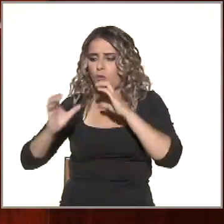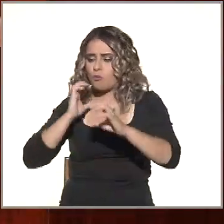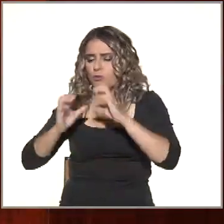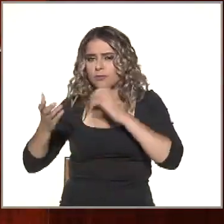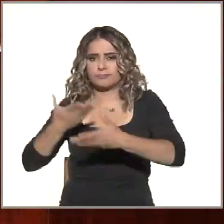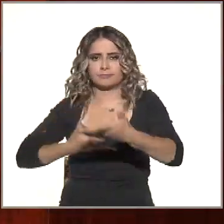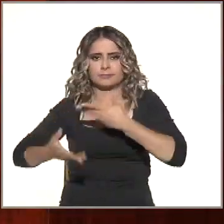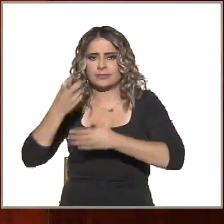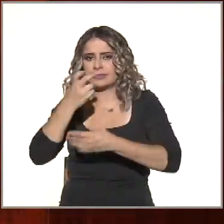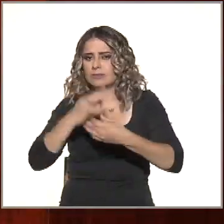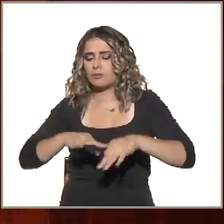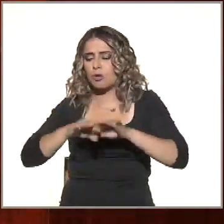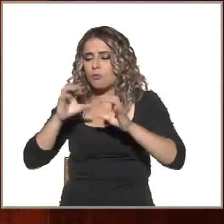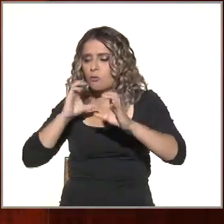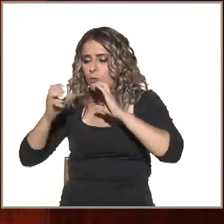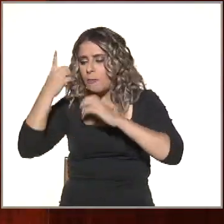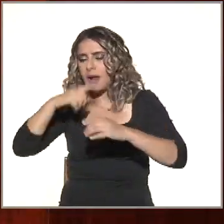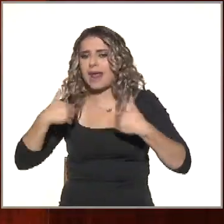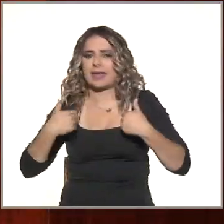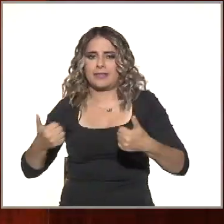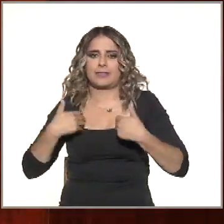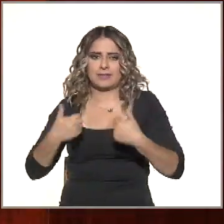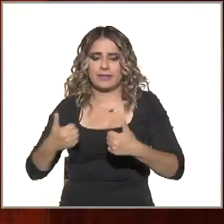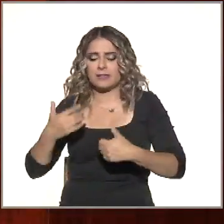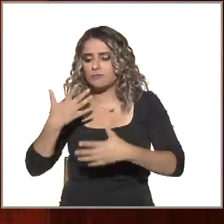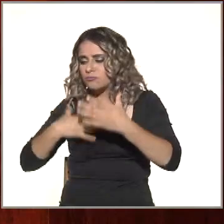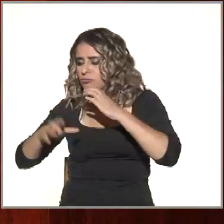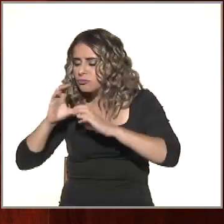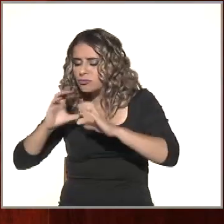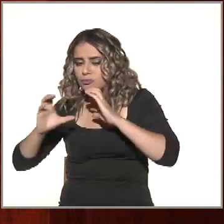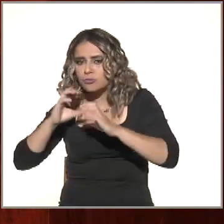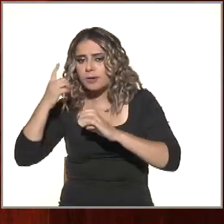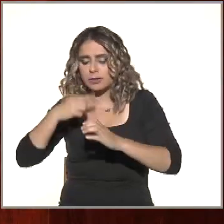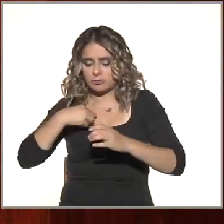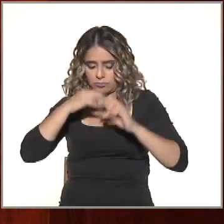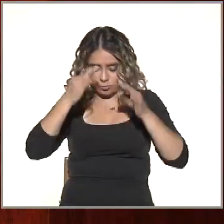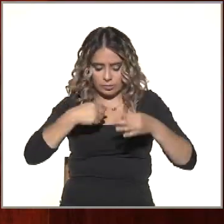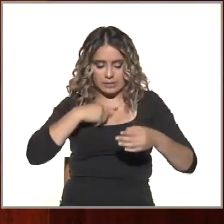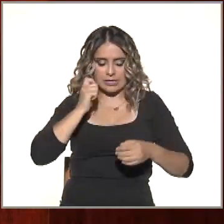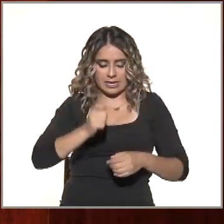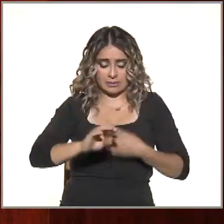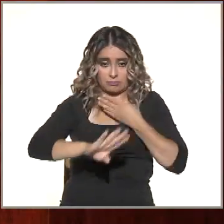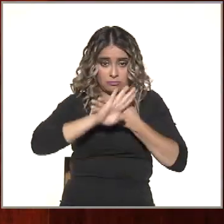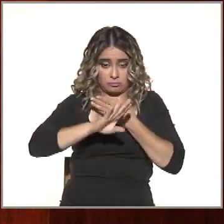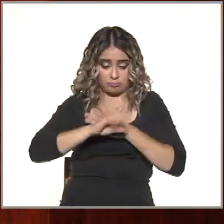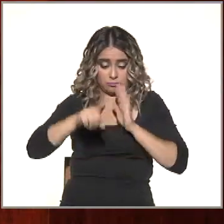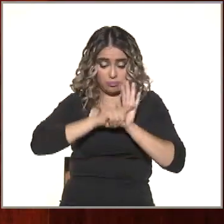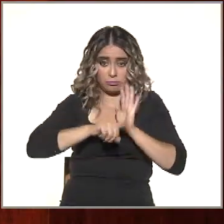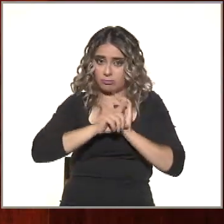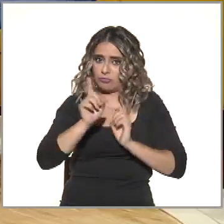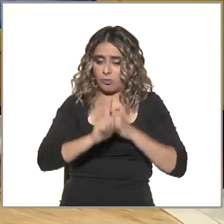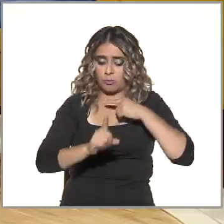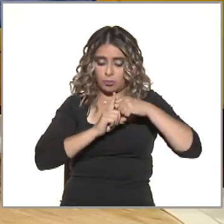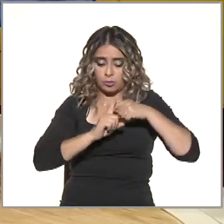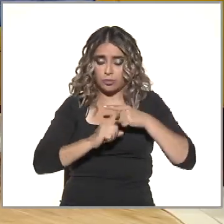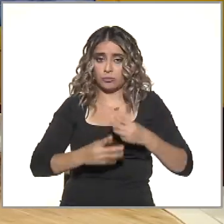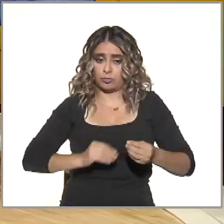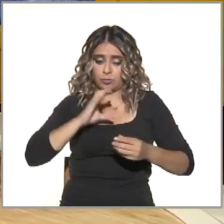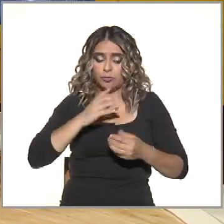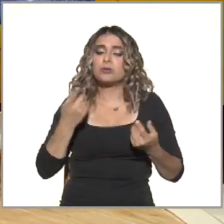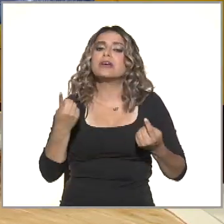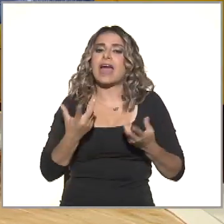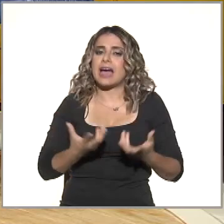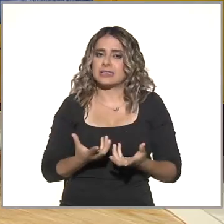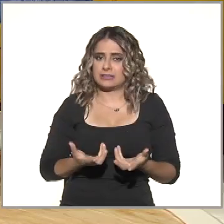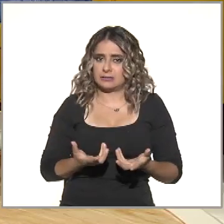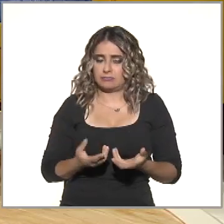contribuir y hablemos para entender. Y hablemos con nosotros. ¿Qué nos decimos? cómo nos los decimos, porque lo que pensamos de